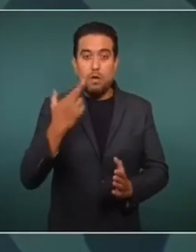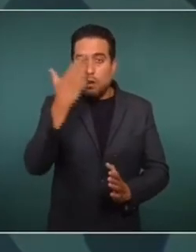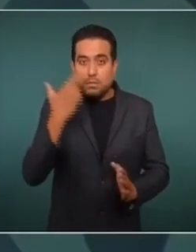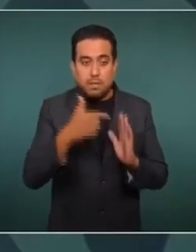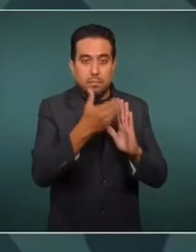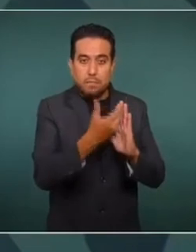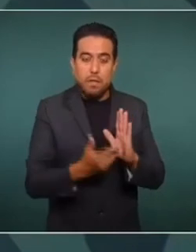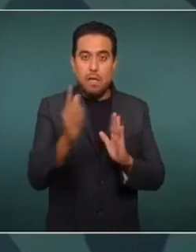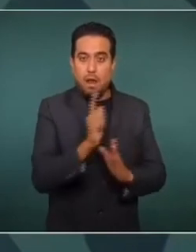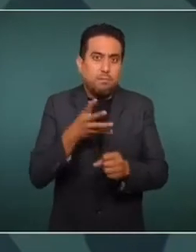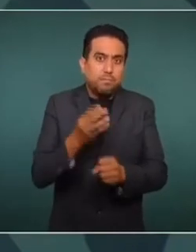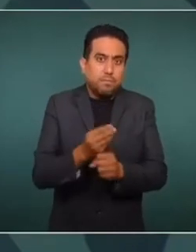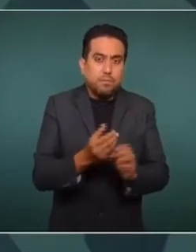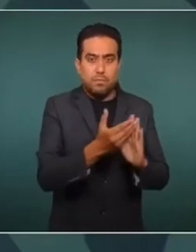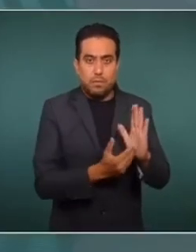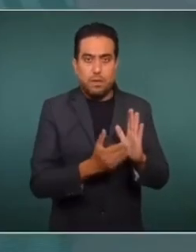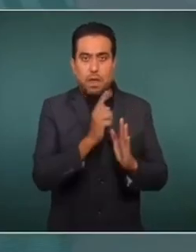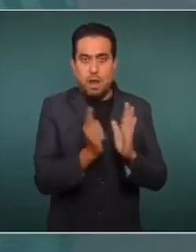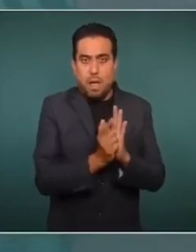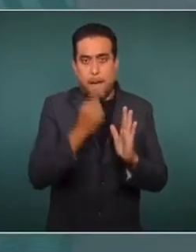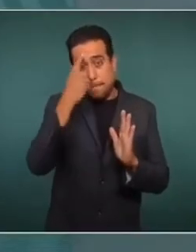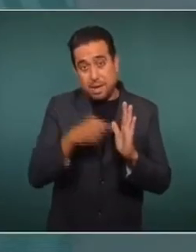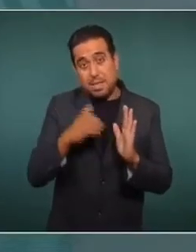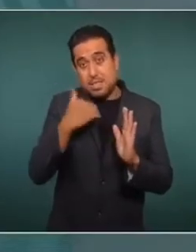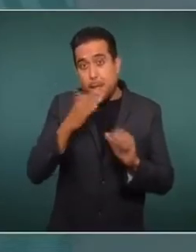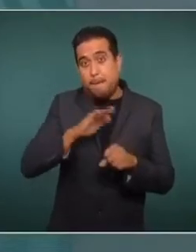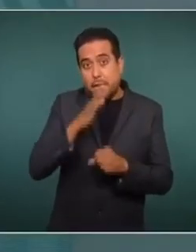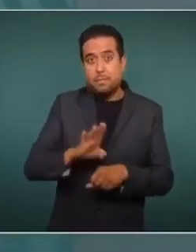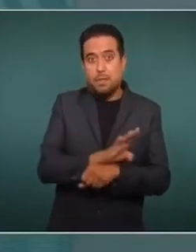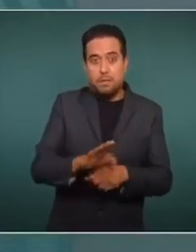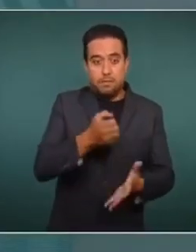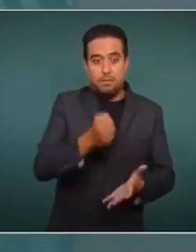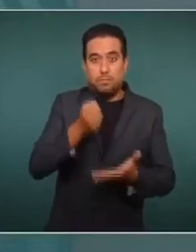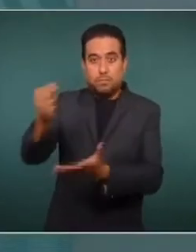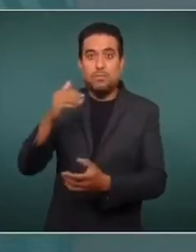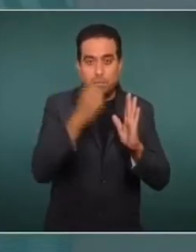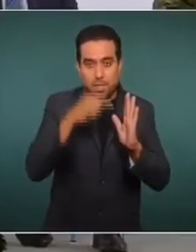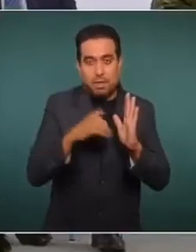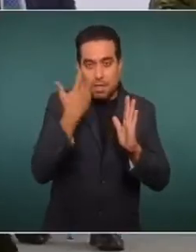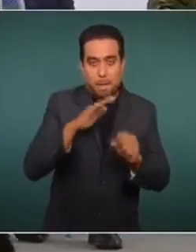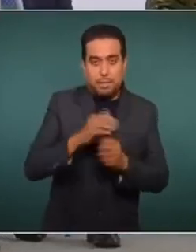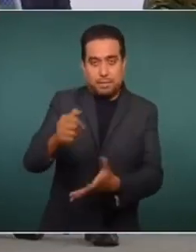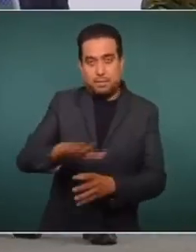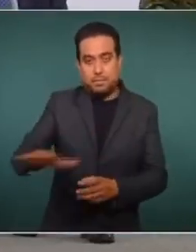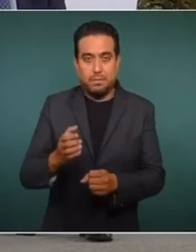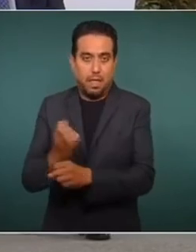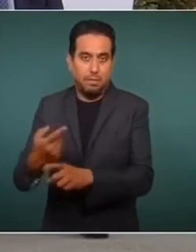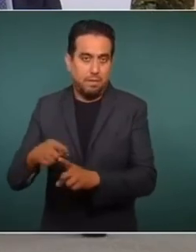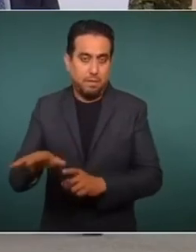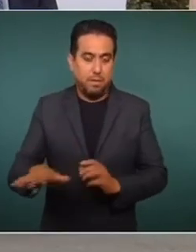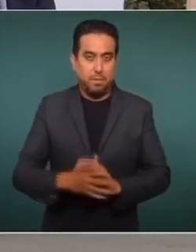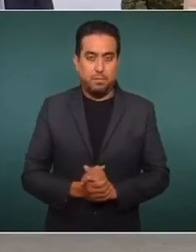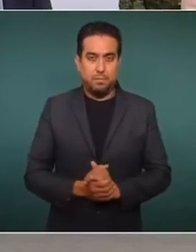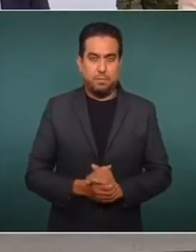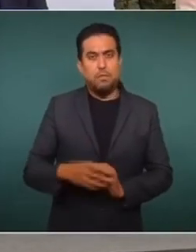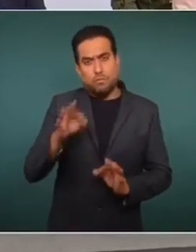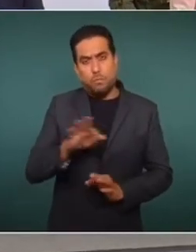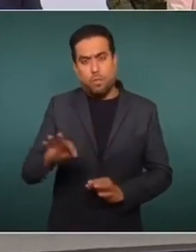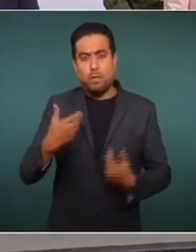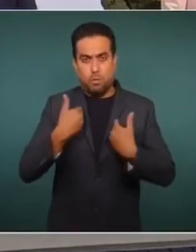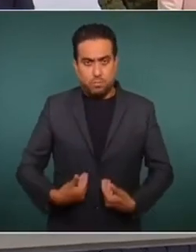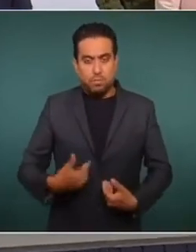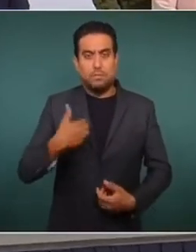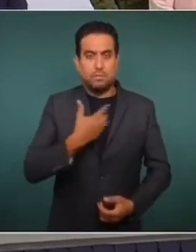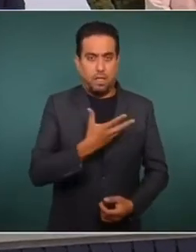sea, ¿cómo cambiamos la fórmula? Que les corresponda más a los estados, más a los municipios. Eso es lo que están planteando. Pero yo tengo, también como representante del gobierno